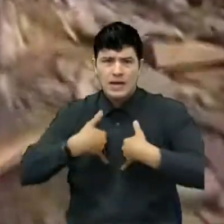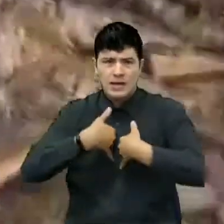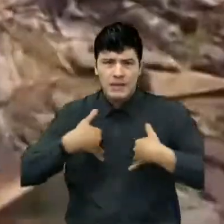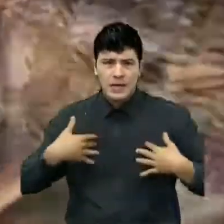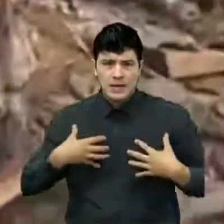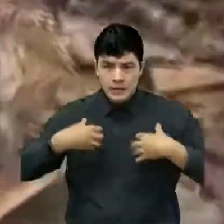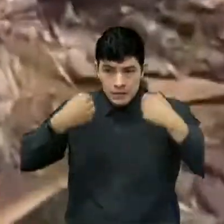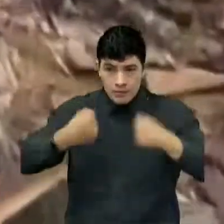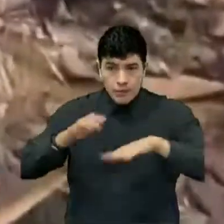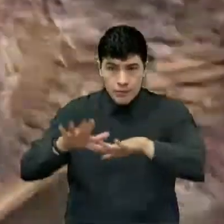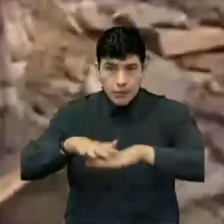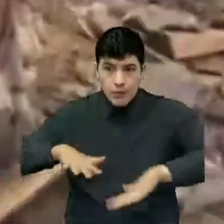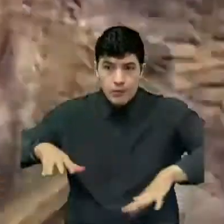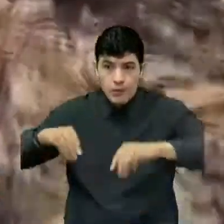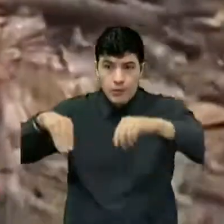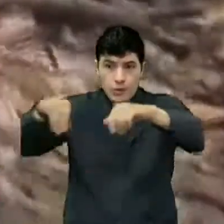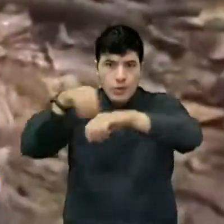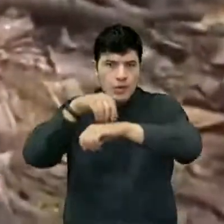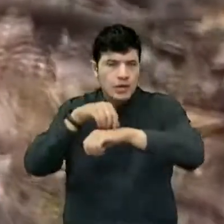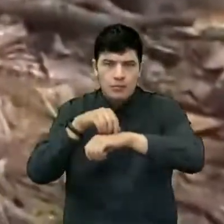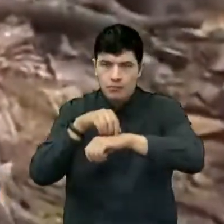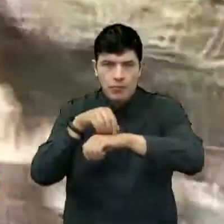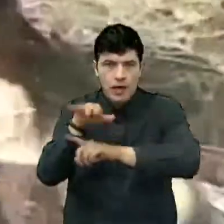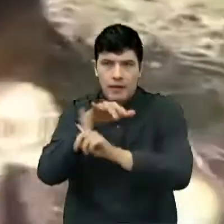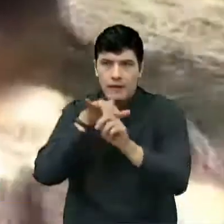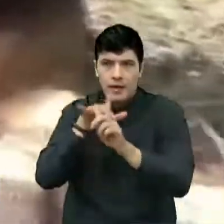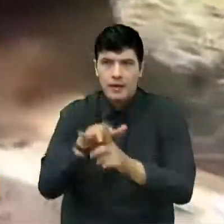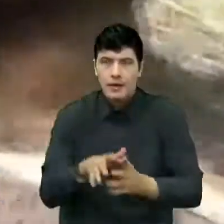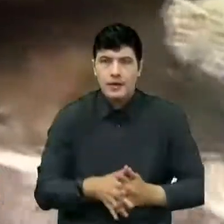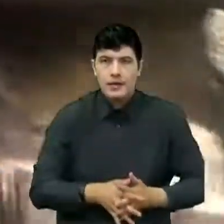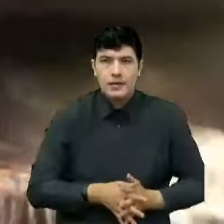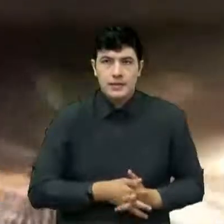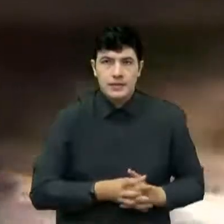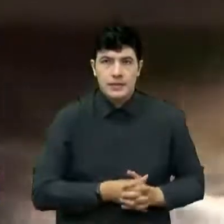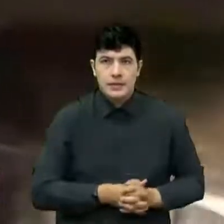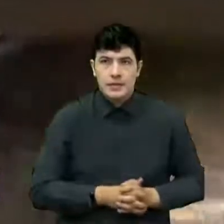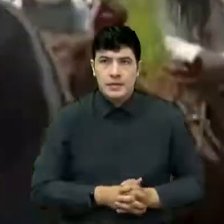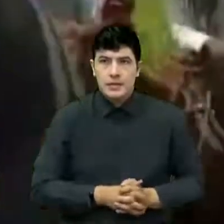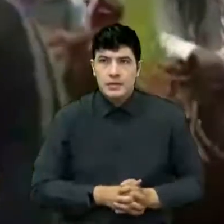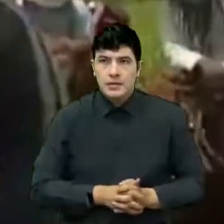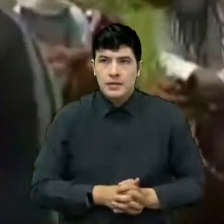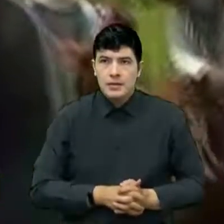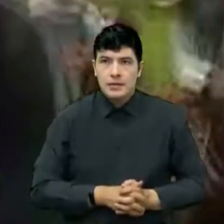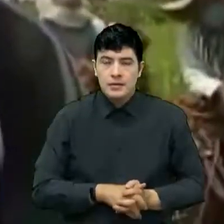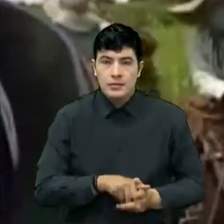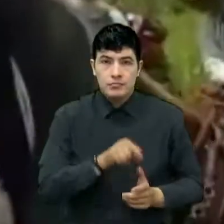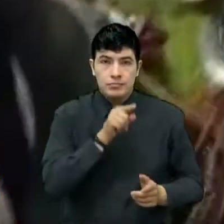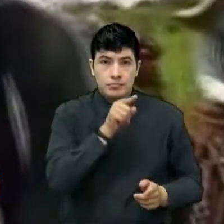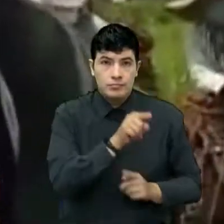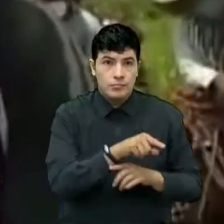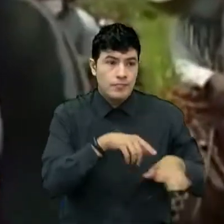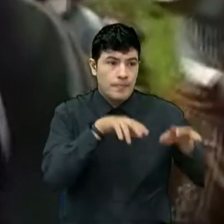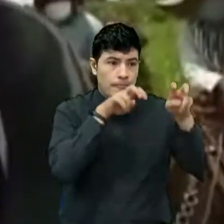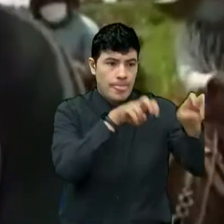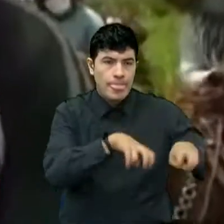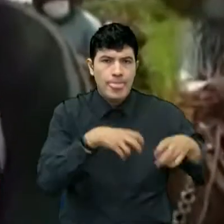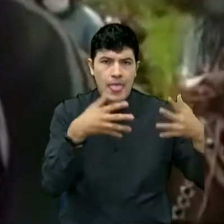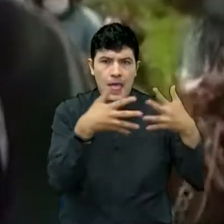silvestres. Cuando siembran arroz, que para que no se lo coman los pisingos, los envenenan. Han